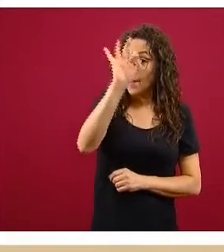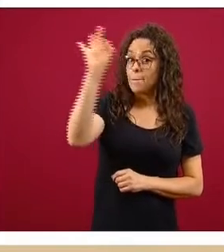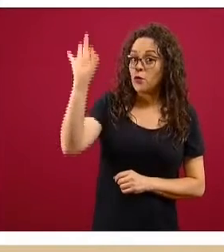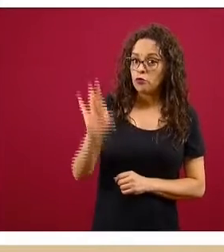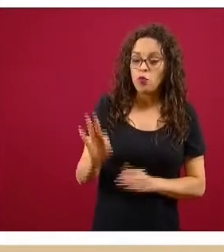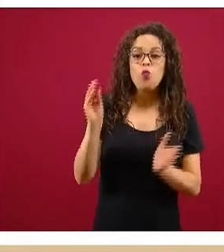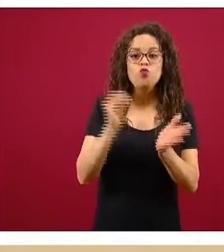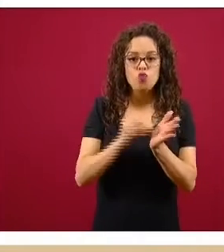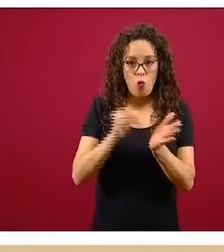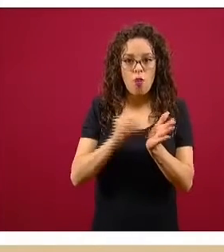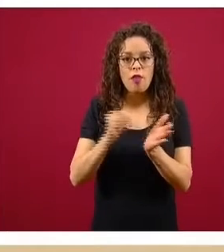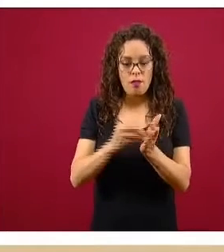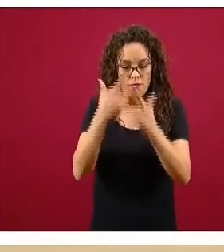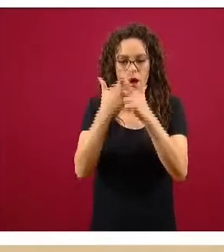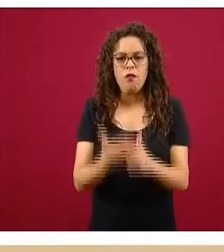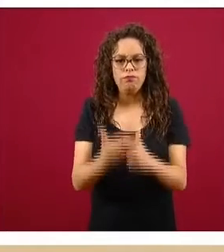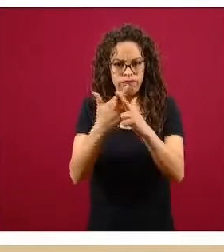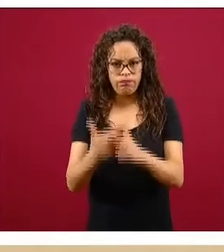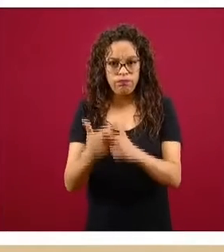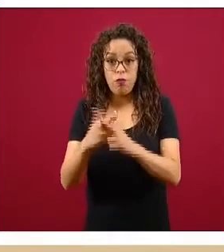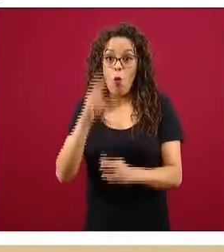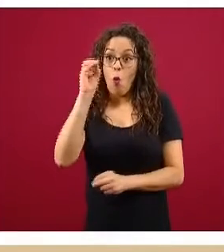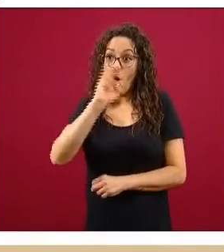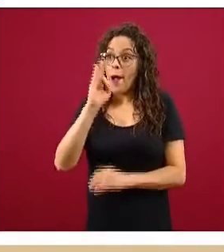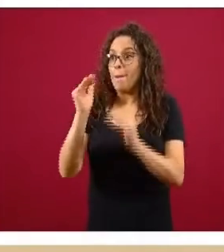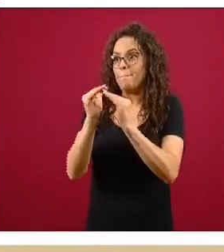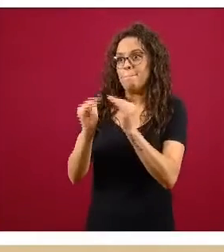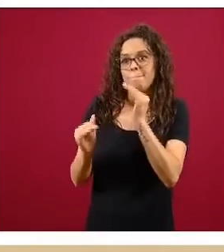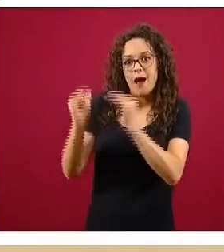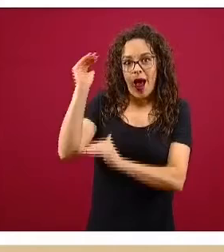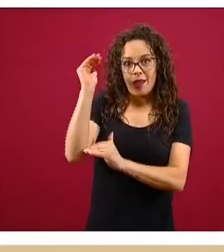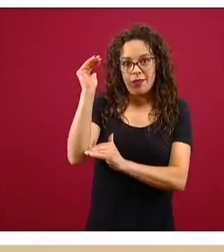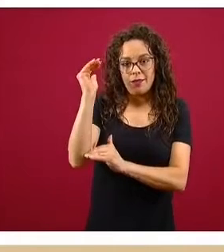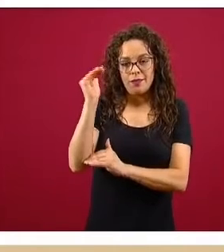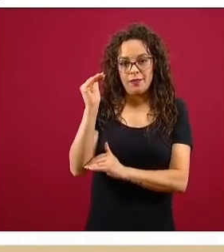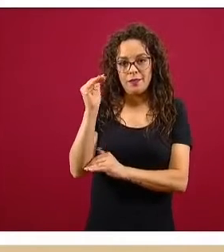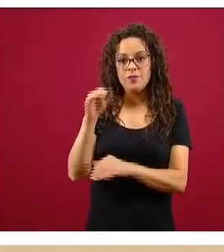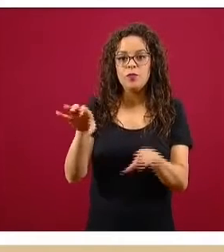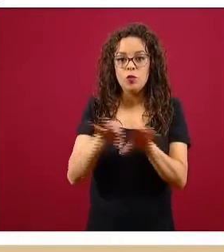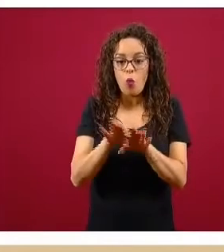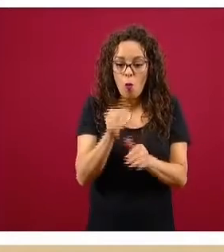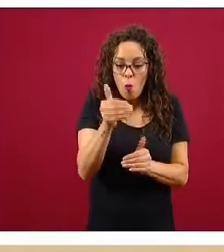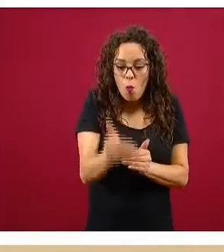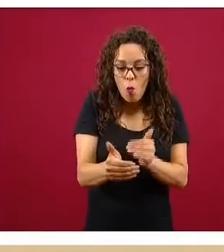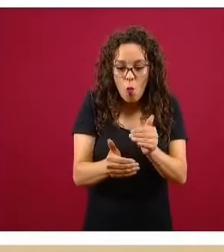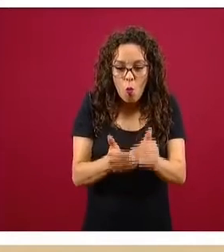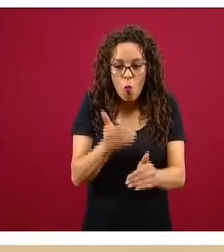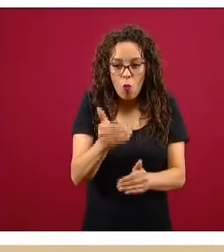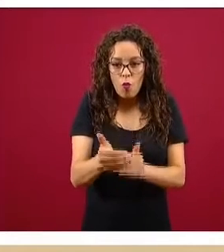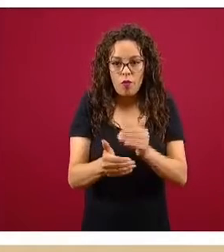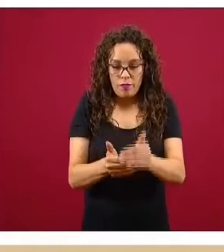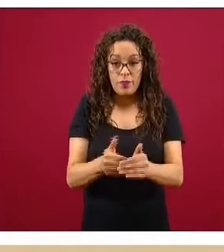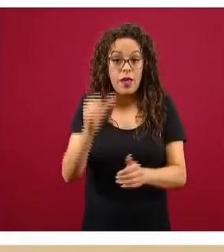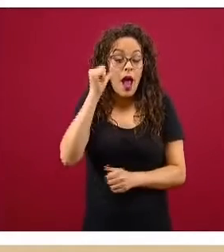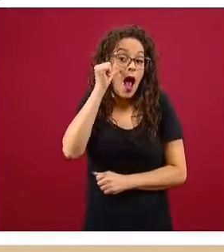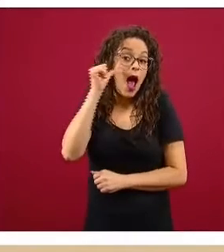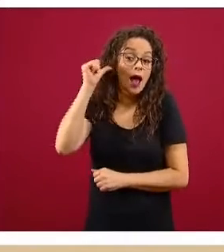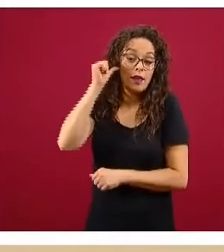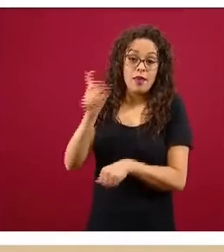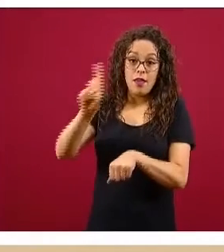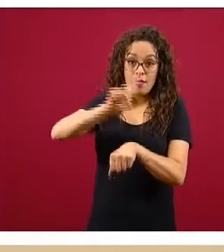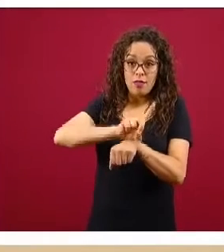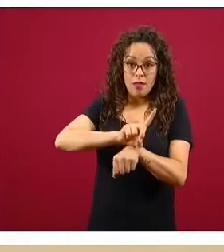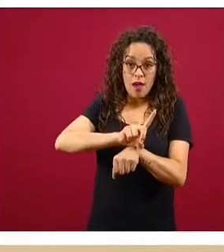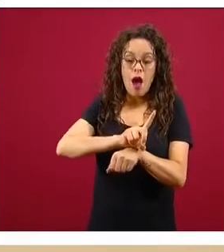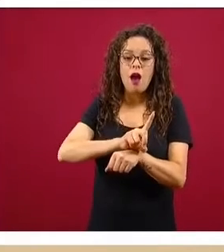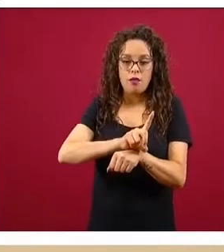30% todavía de disponibilidad o mayor en función a cómo vamos avanzando en el cuadro. Al corte de ayer había a